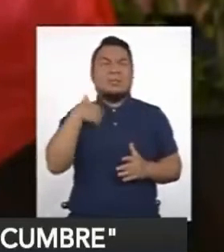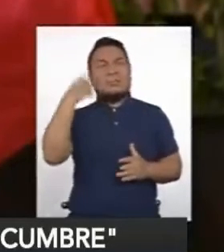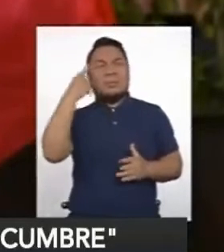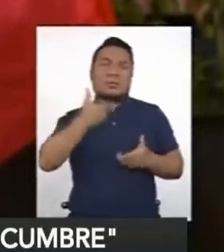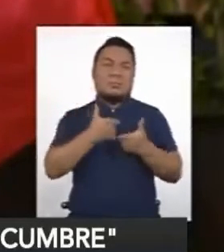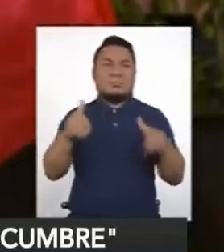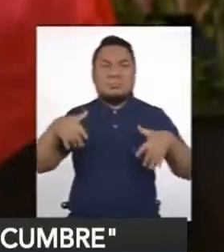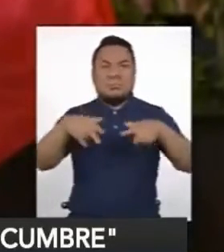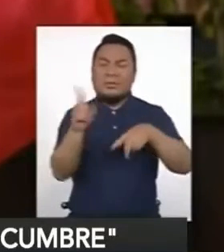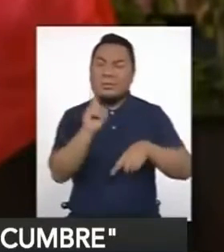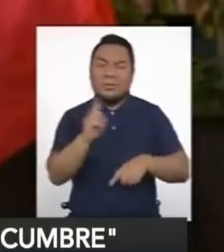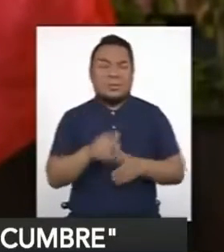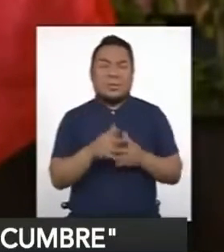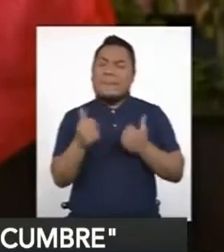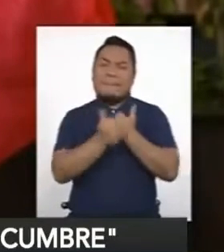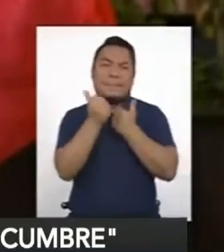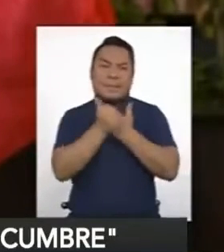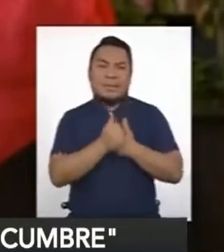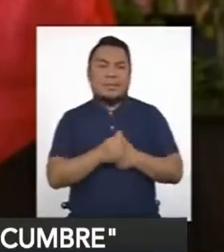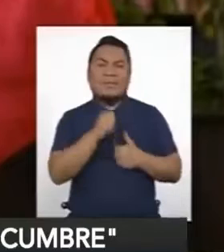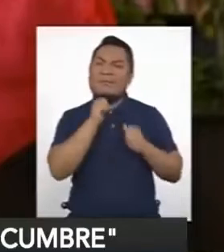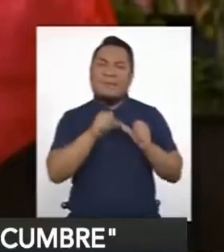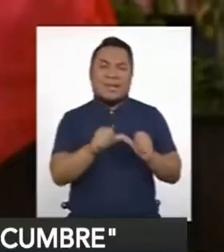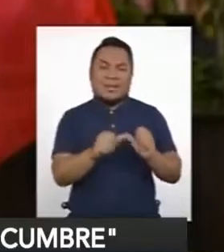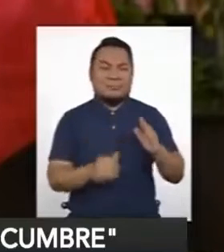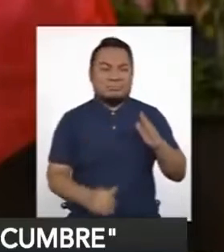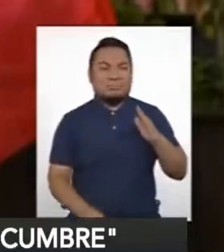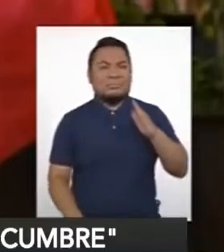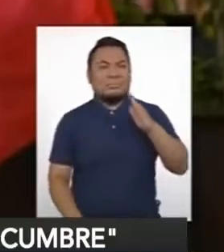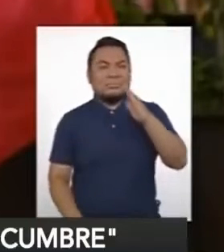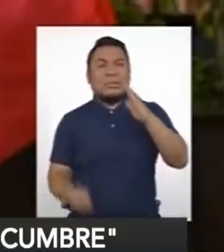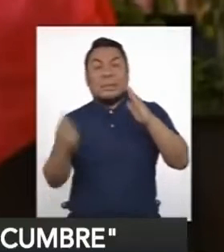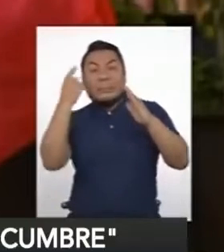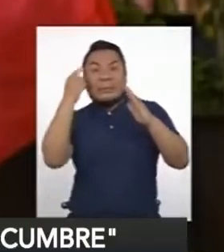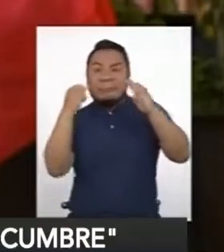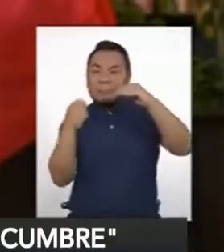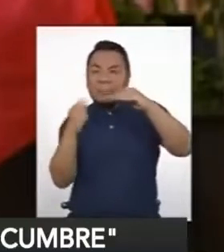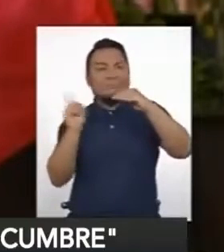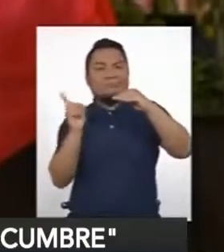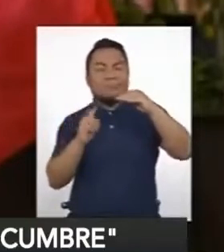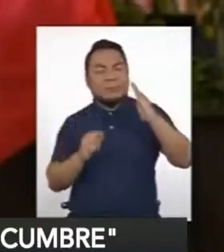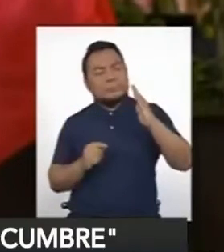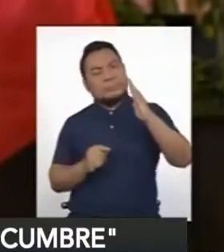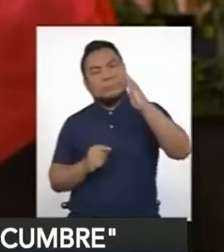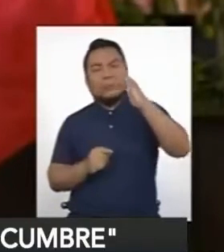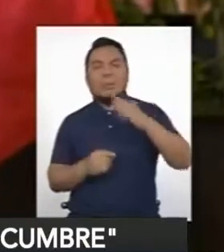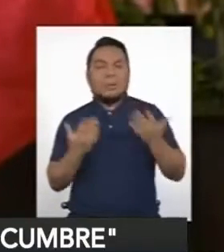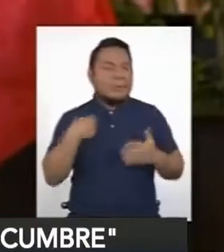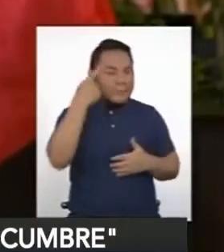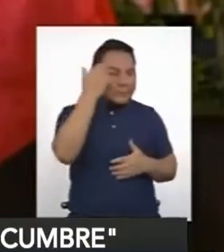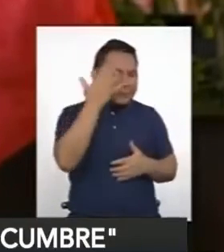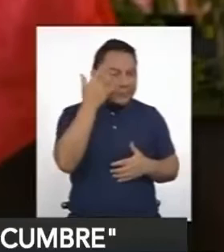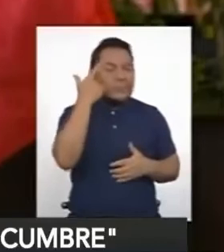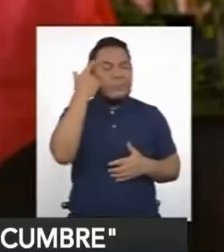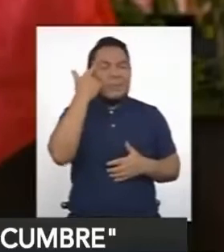obliga a tomar decisiones siempre pensando en el bien del